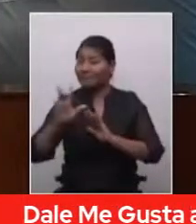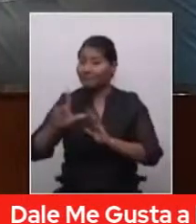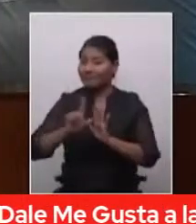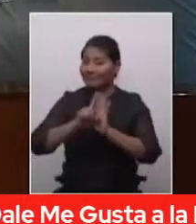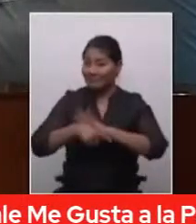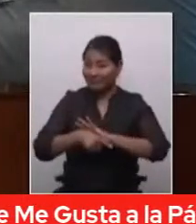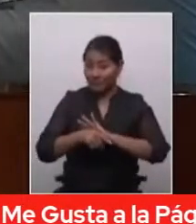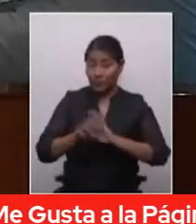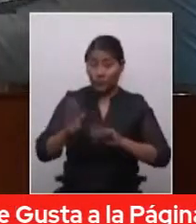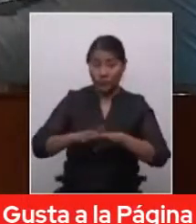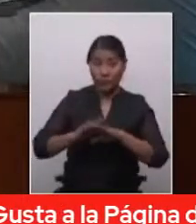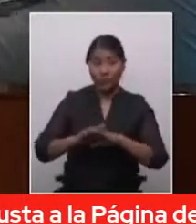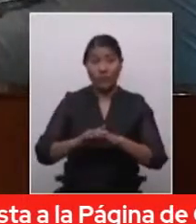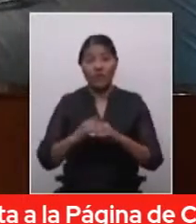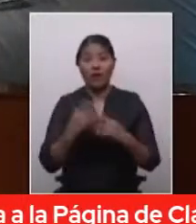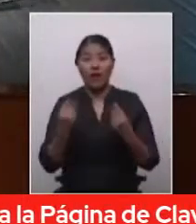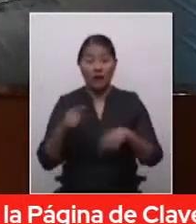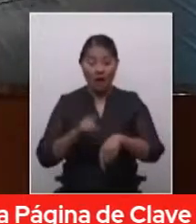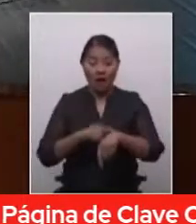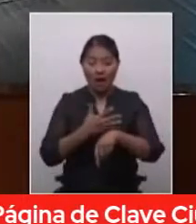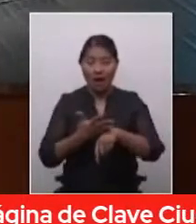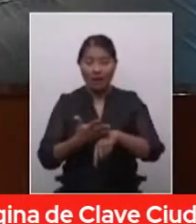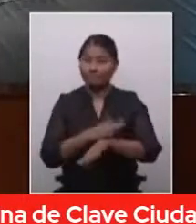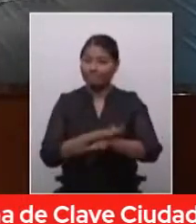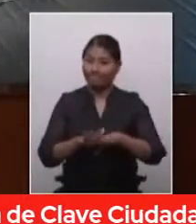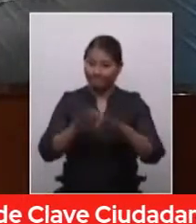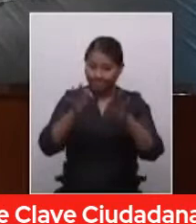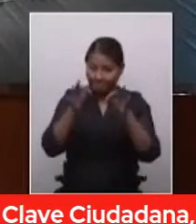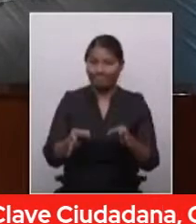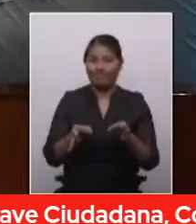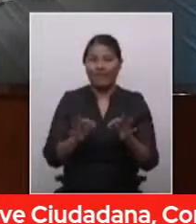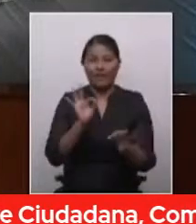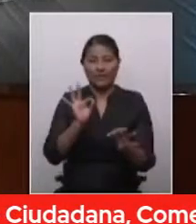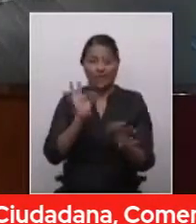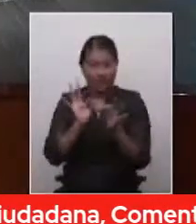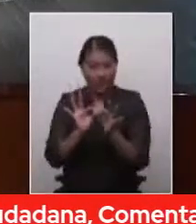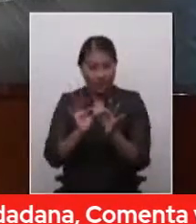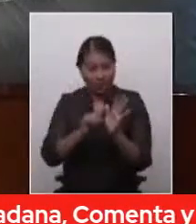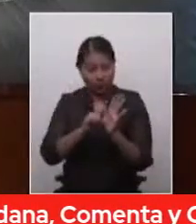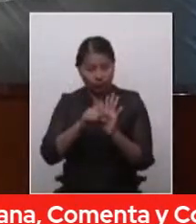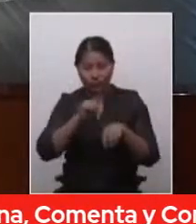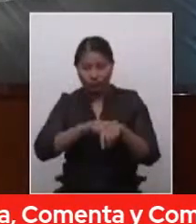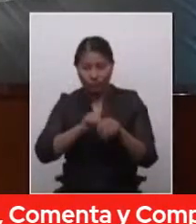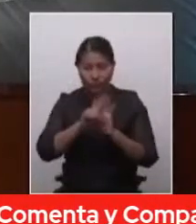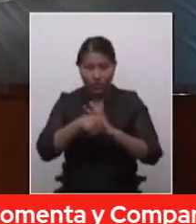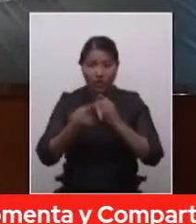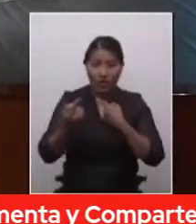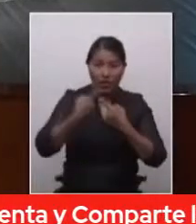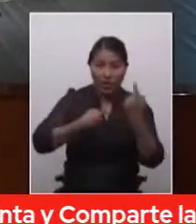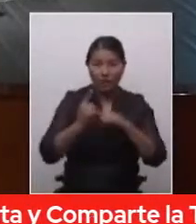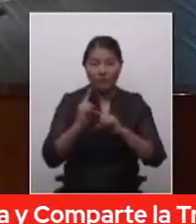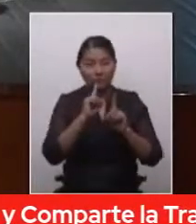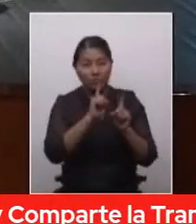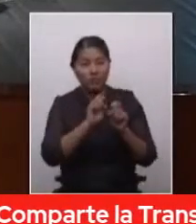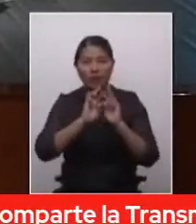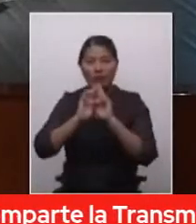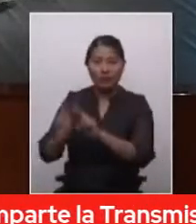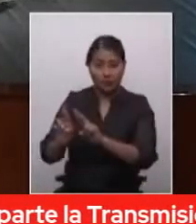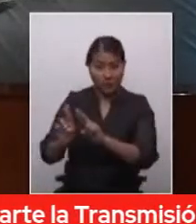tres minutos, no se puede hablar más de un minuto seguido, recuerden, porque se trata de una interacción, de un diálogo abierto, preguntas y